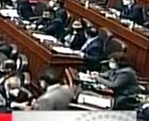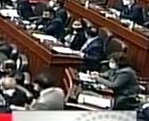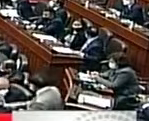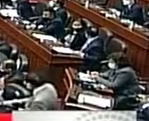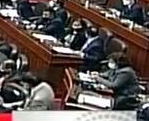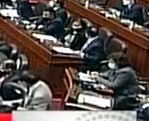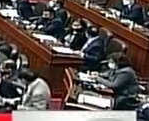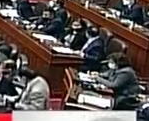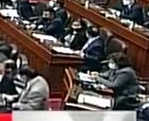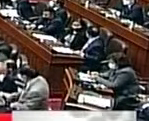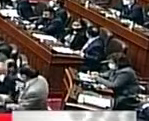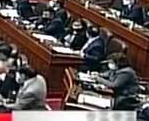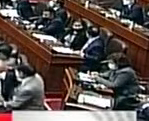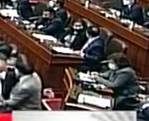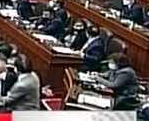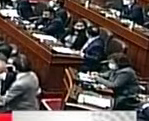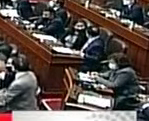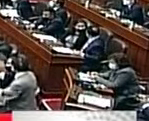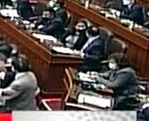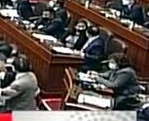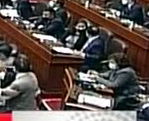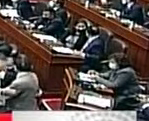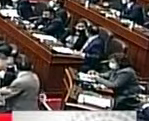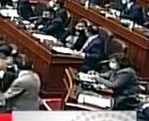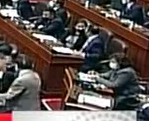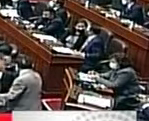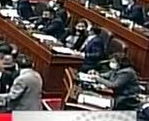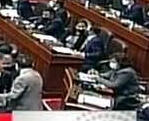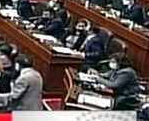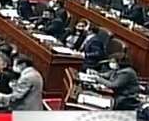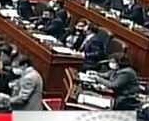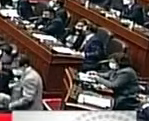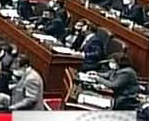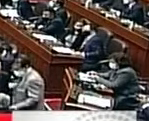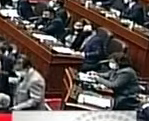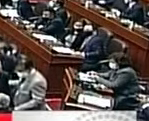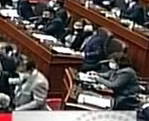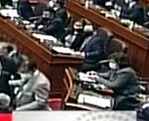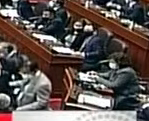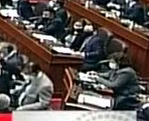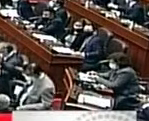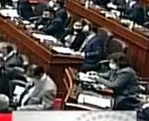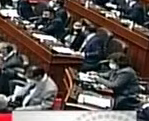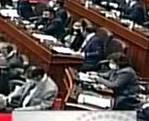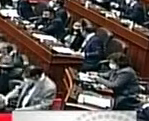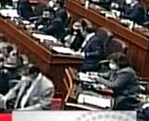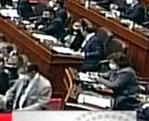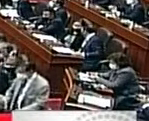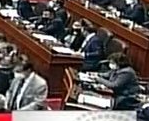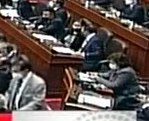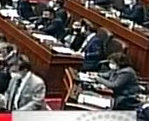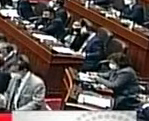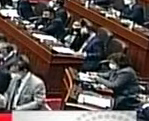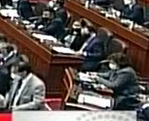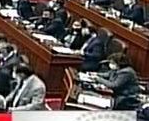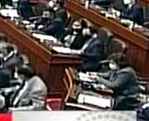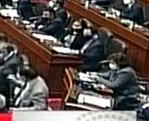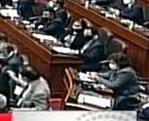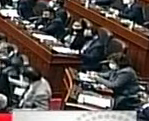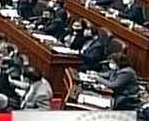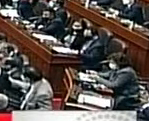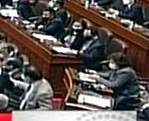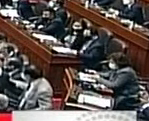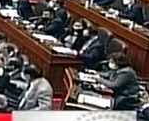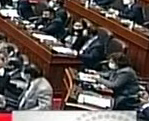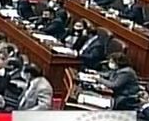según lo que acuerde en forma previa el Consejo Directivo o en el acto el Pleno del Congreso. El resultado de la votación será comunicado de inmediato